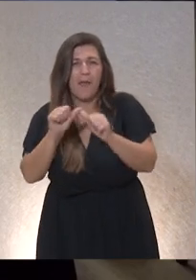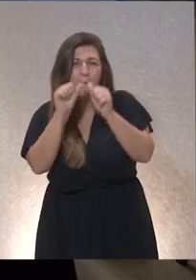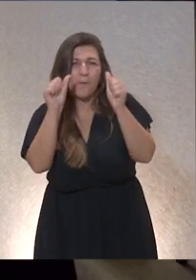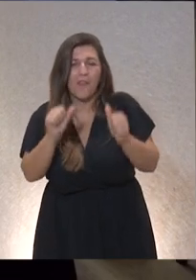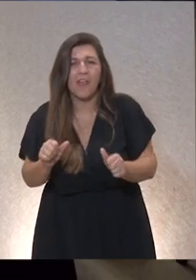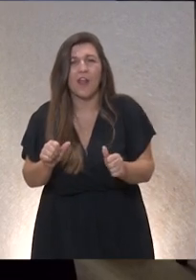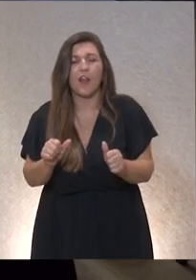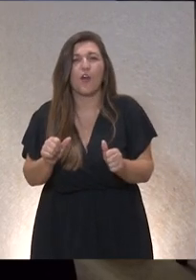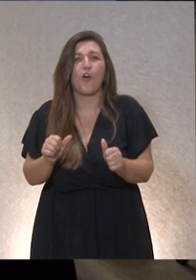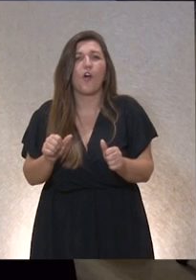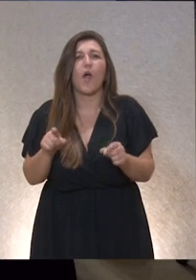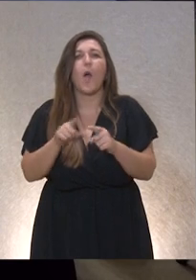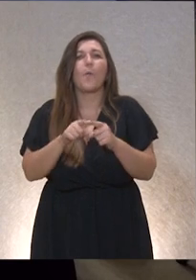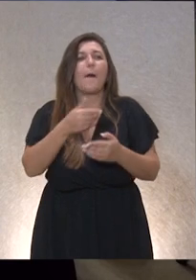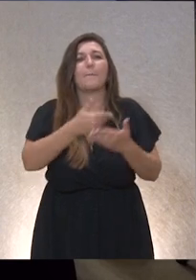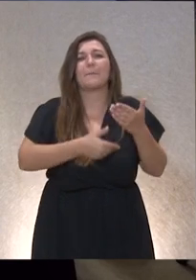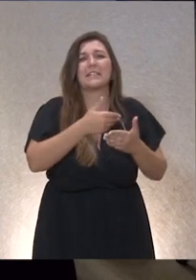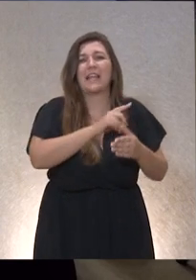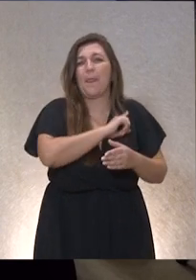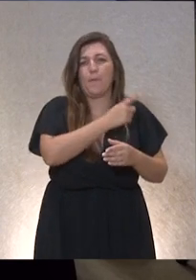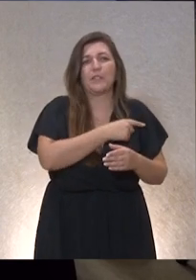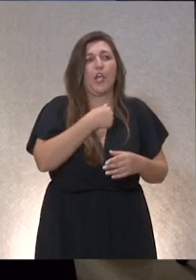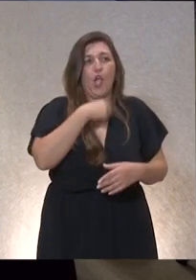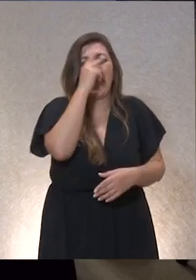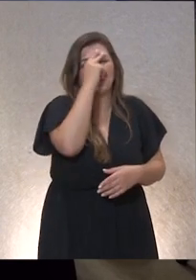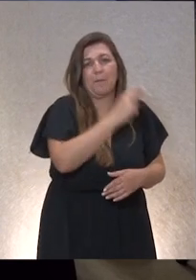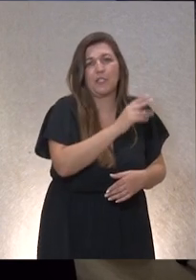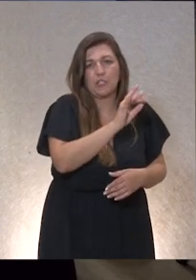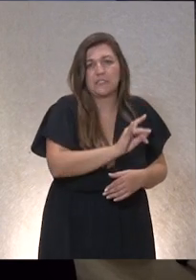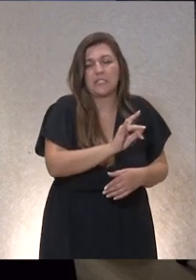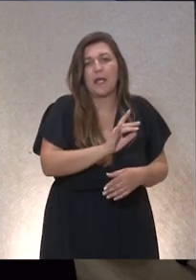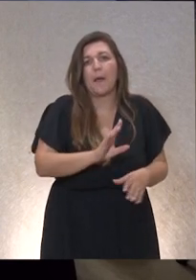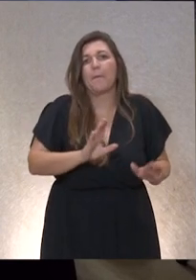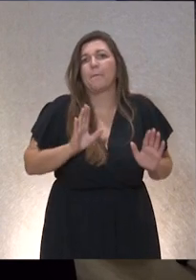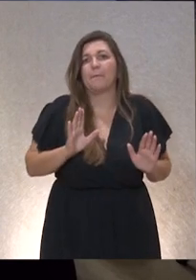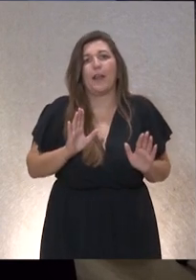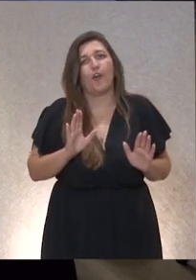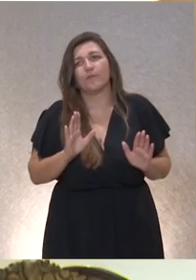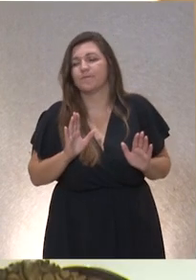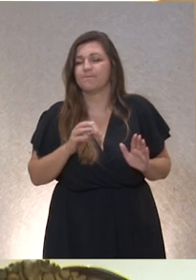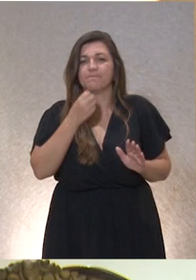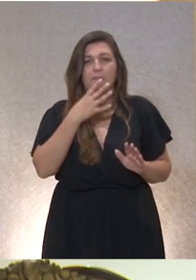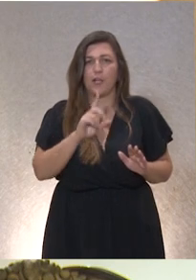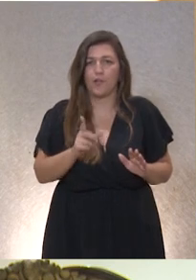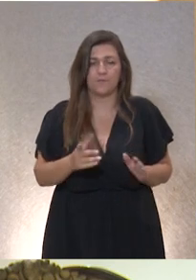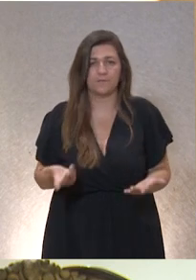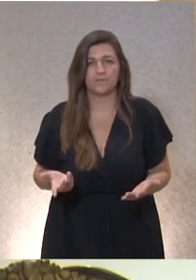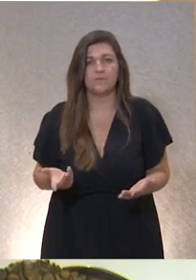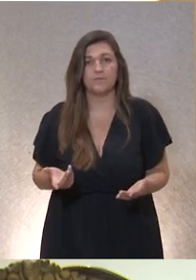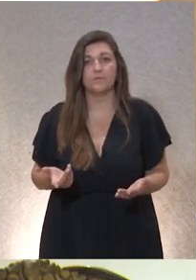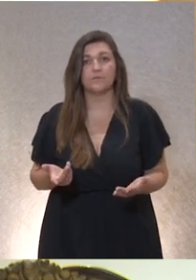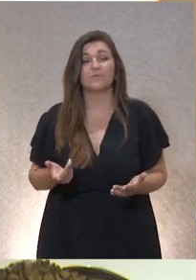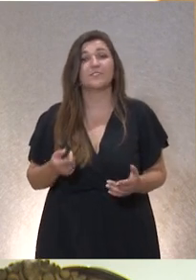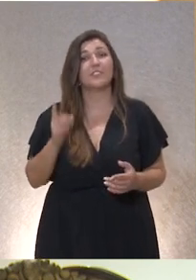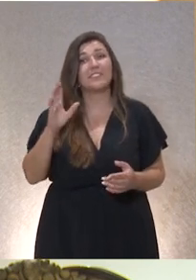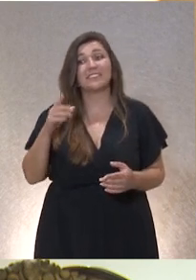de de la prensa deportiva a la que respeto pero que es otro negociado no es bueno el deber la ética del